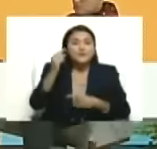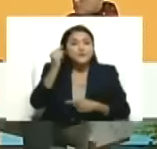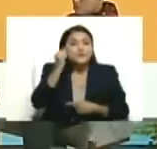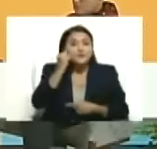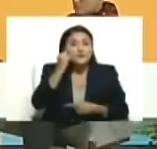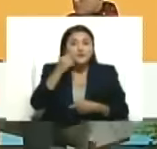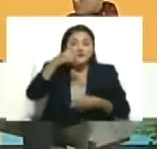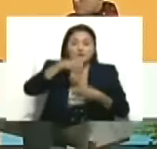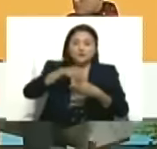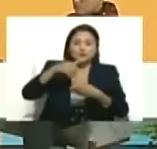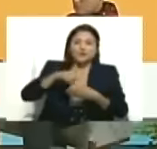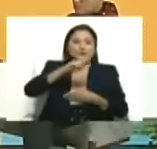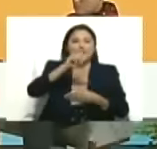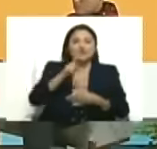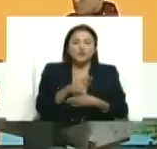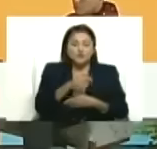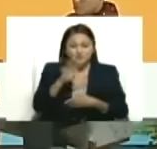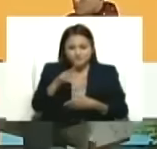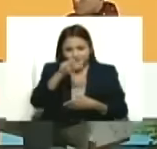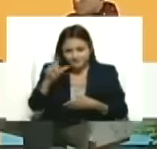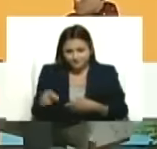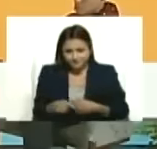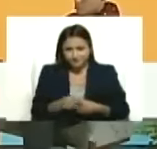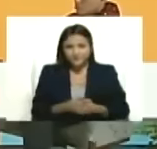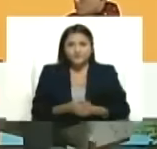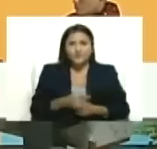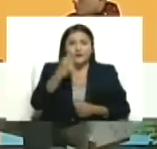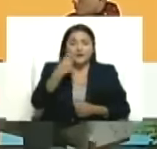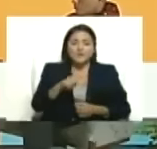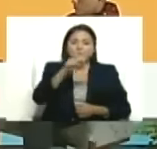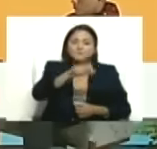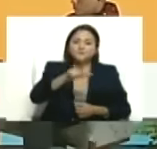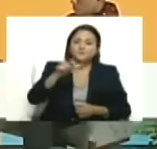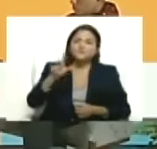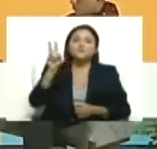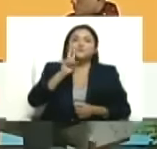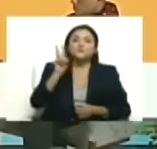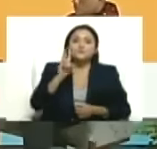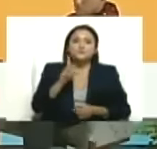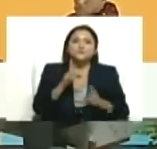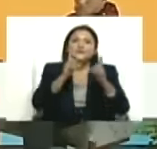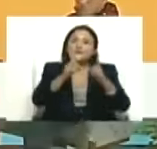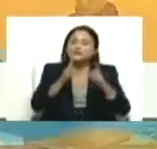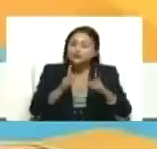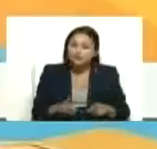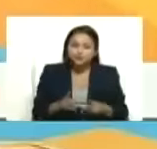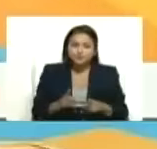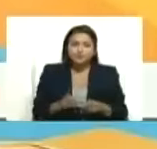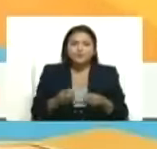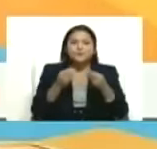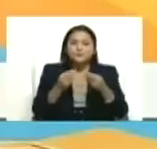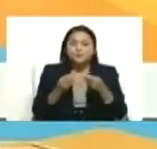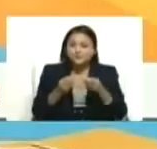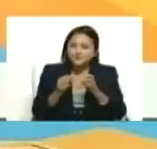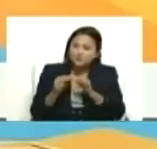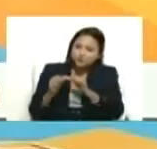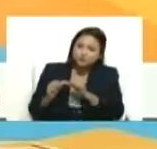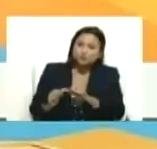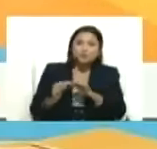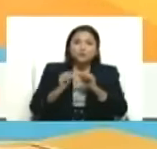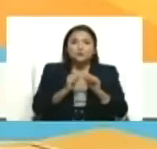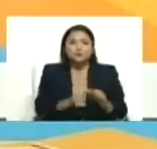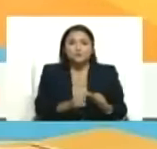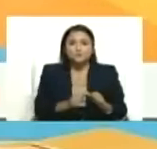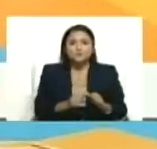cita con la historia que tenemos las venezolanas y los venezolanos esa cita con la decisión de reafirmar